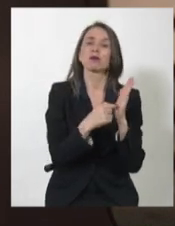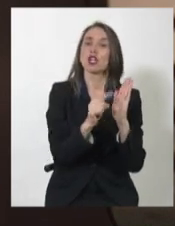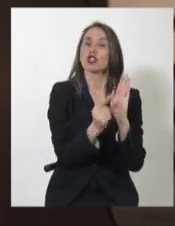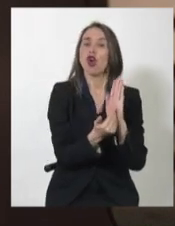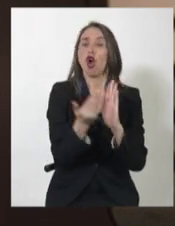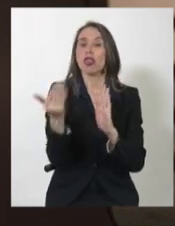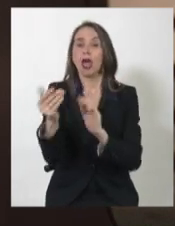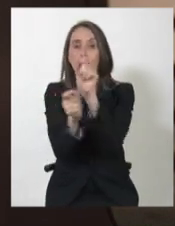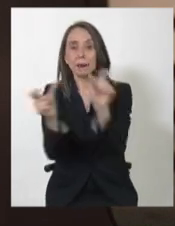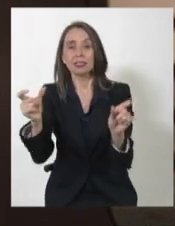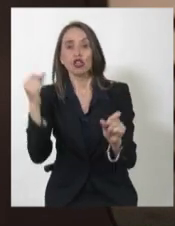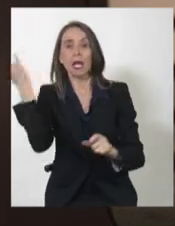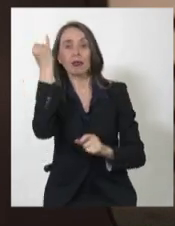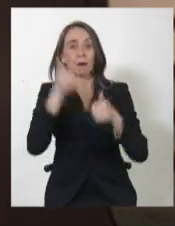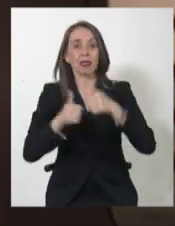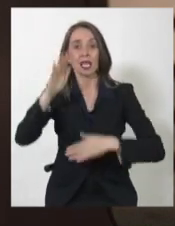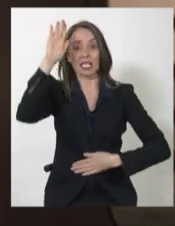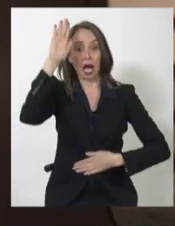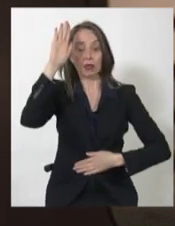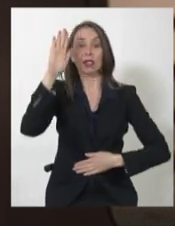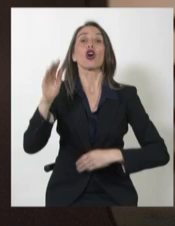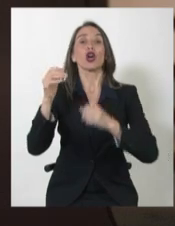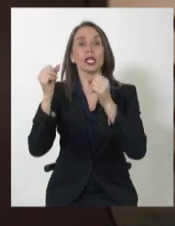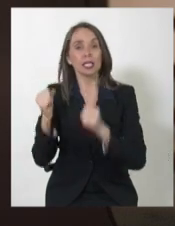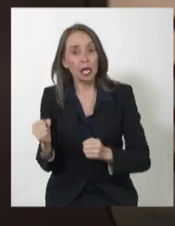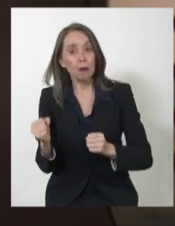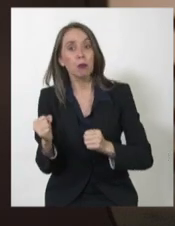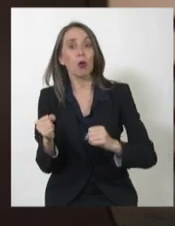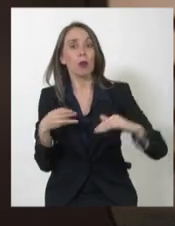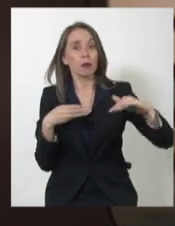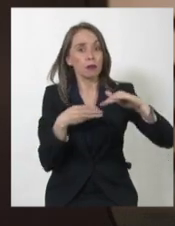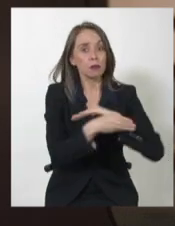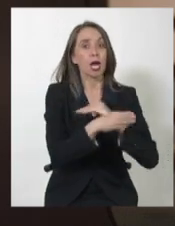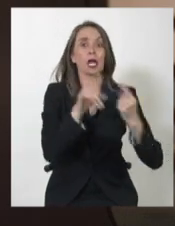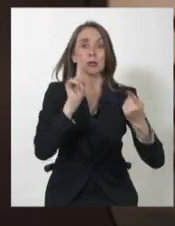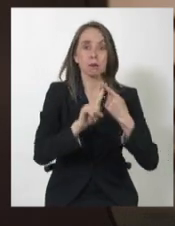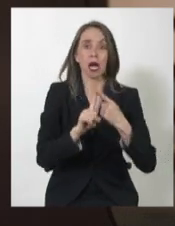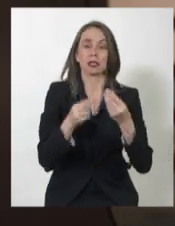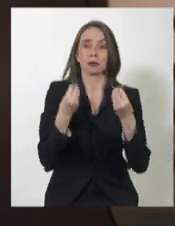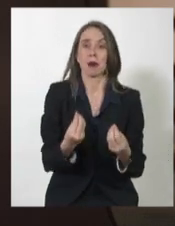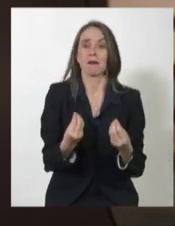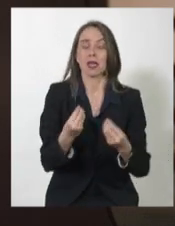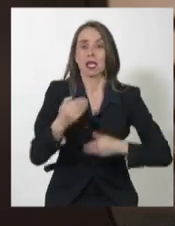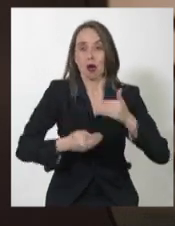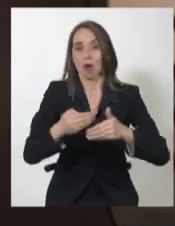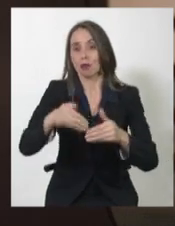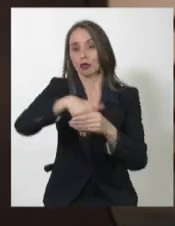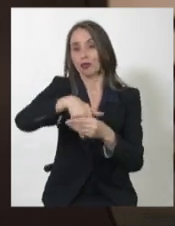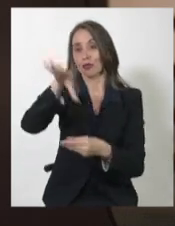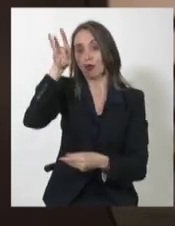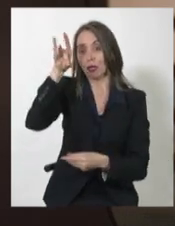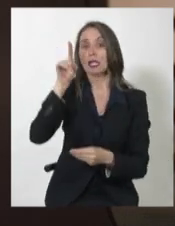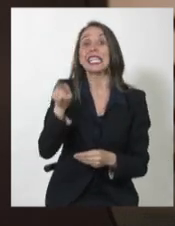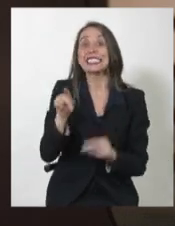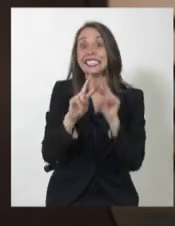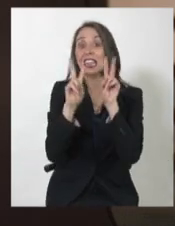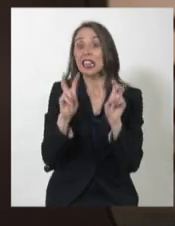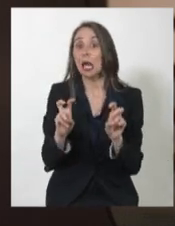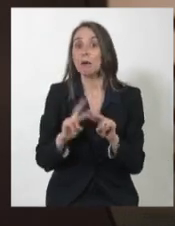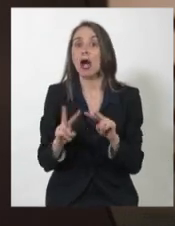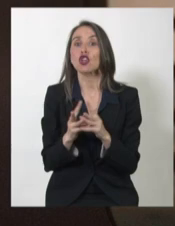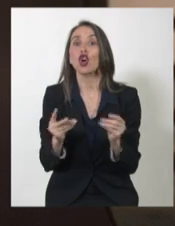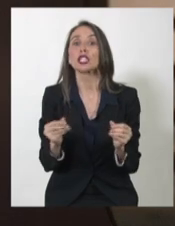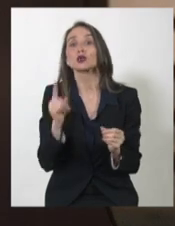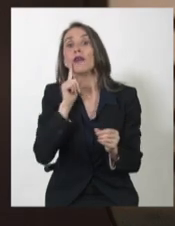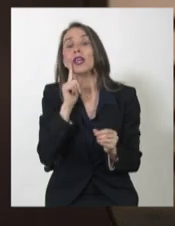independientes la debida entrada y capacidad para tener una representación. Y esto es un tema que tendrá que resolver